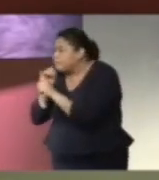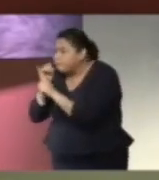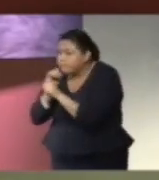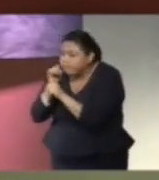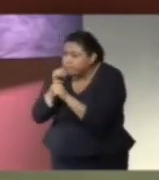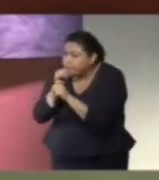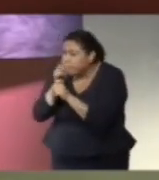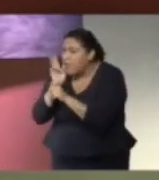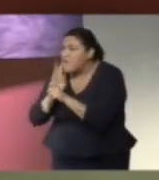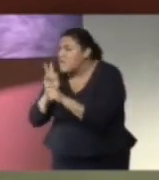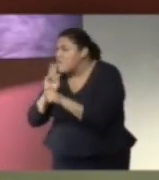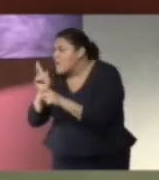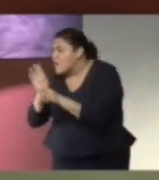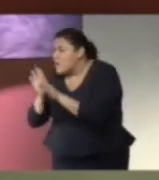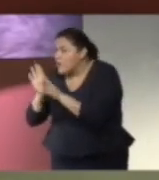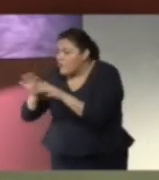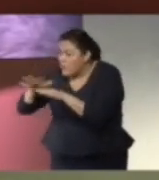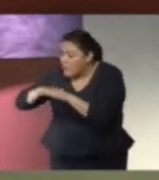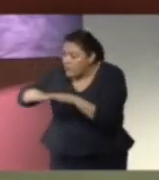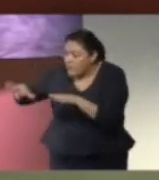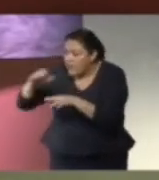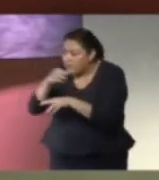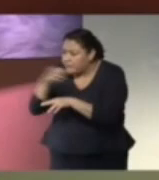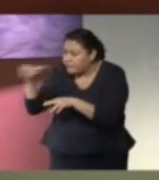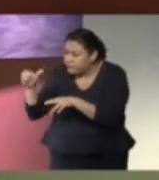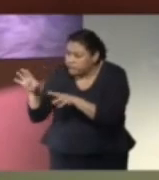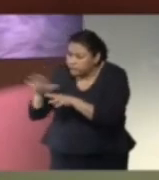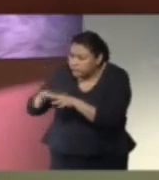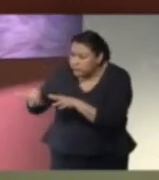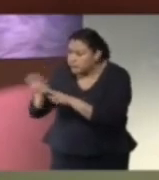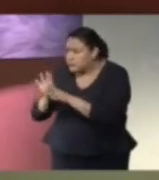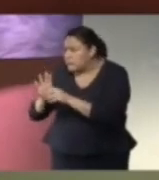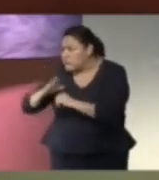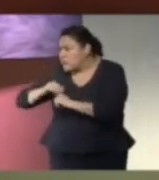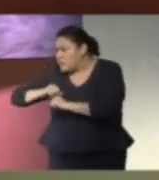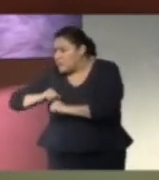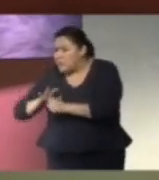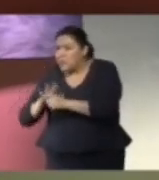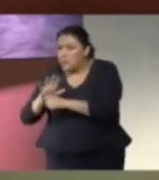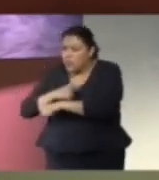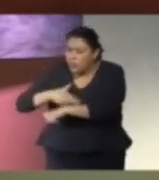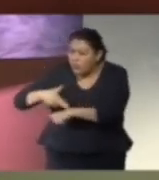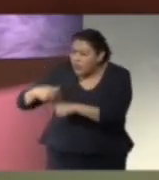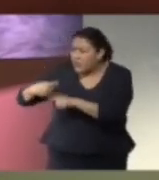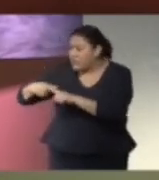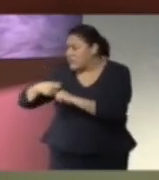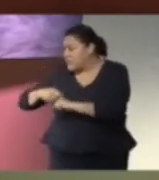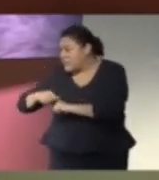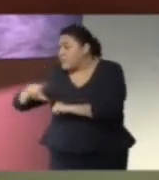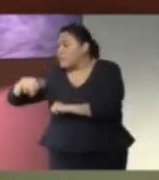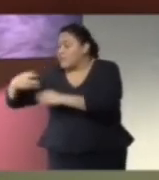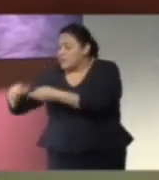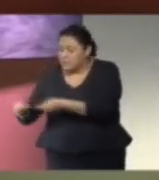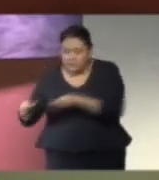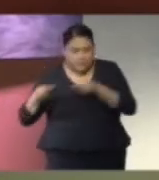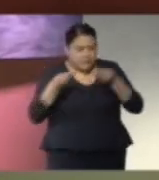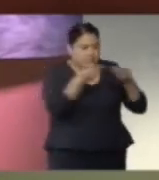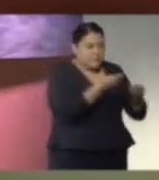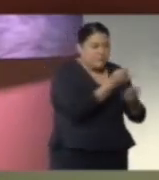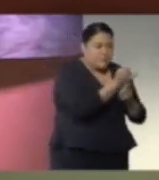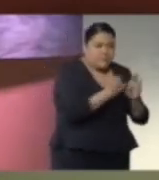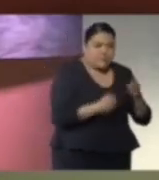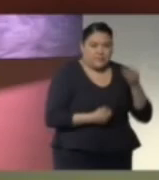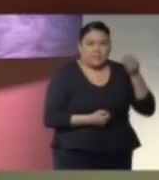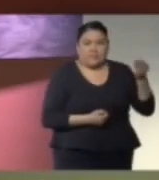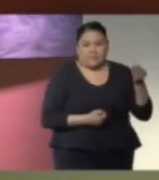cómo socialmente está constituida la comunidad, cuál es la organización, cuál es la historia y entregar estudios sobre eso. Entonces, creo